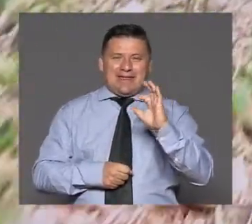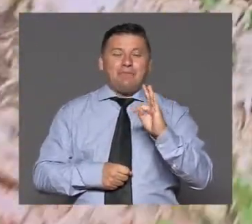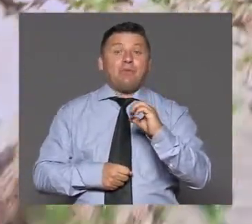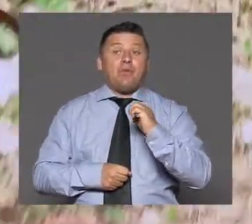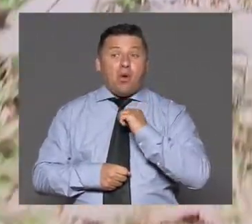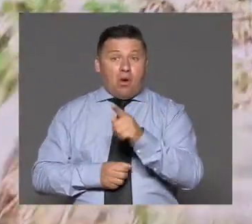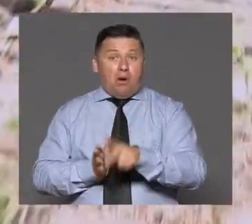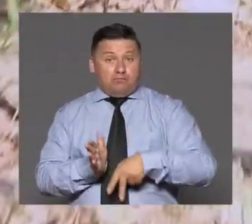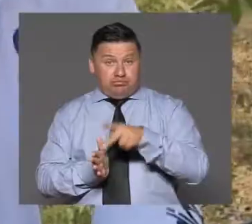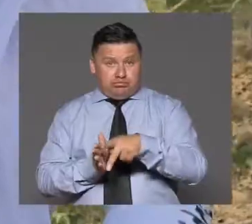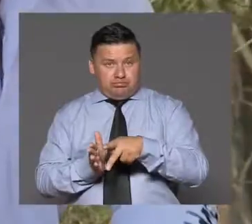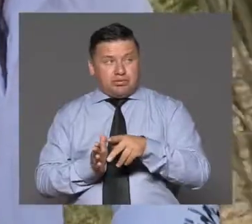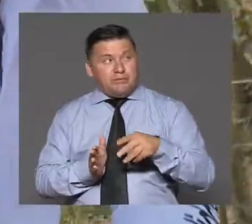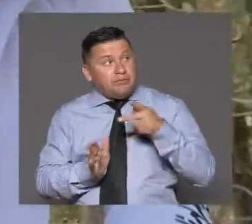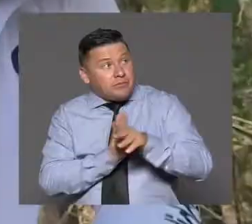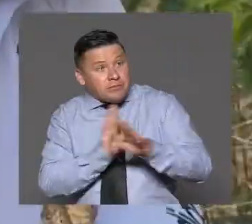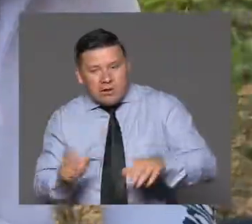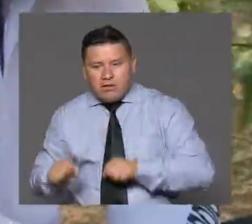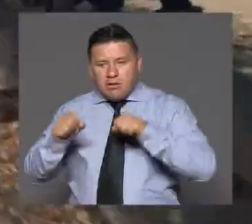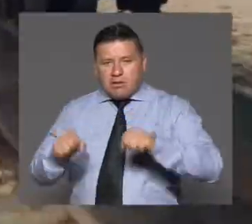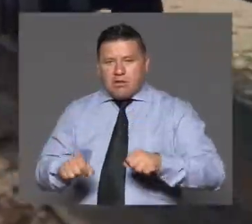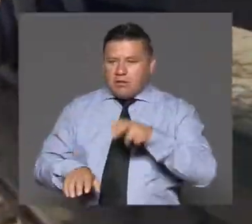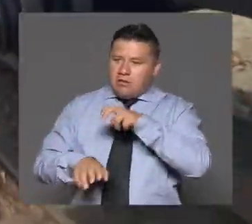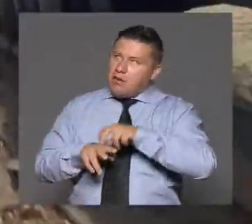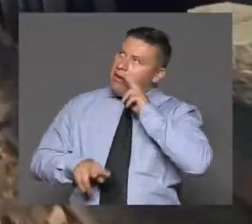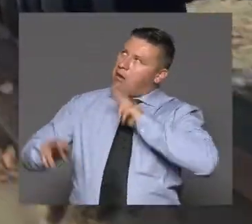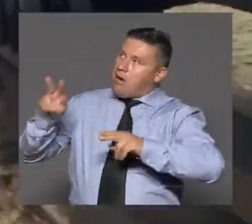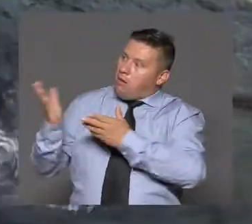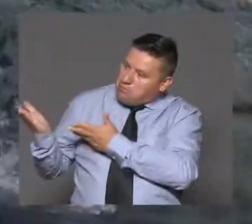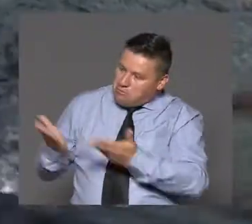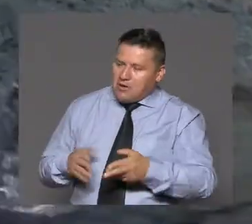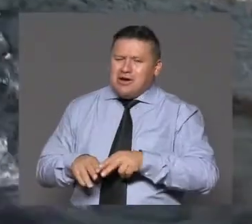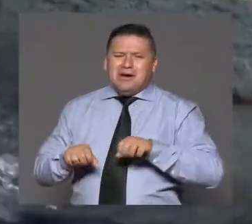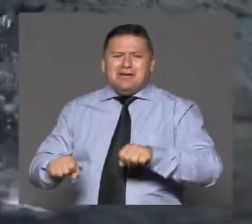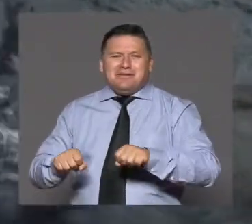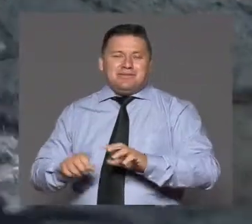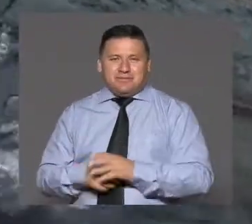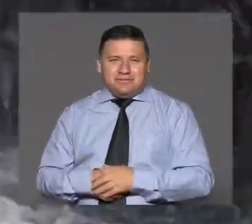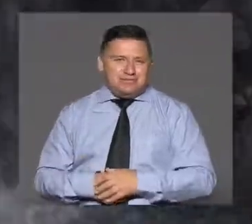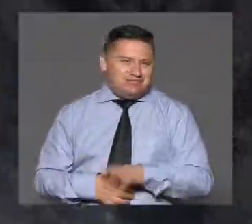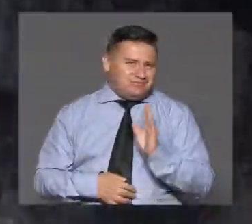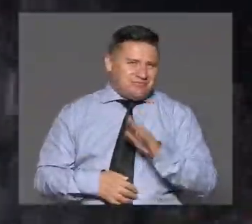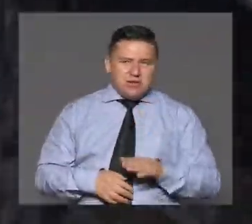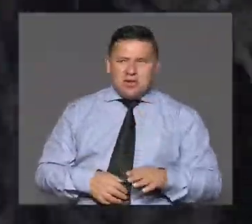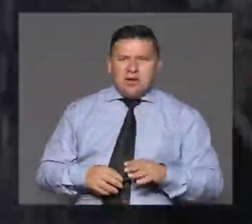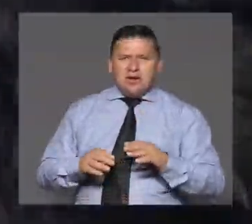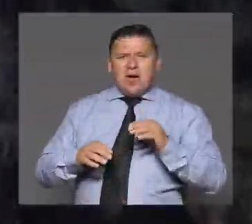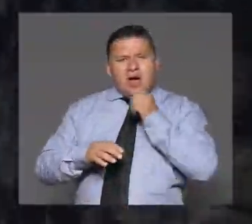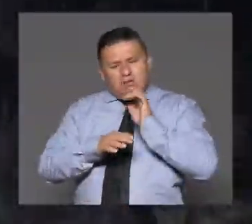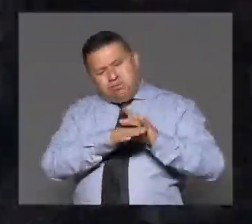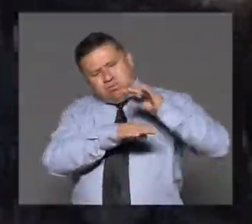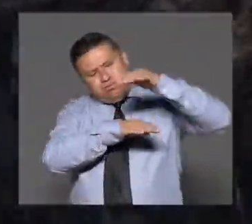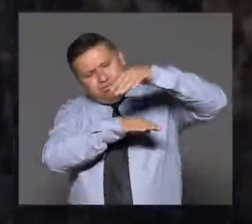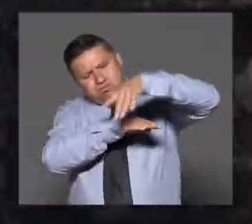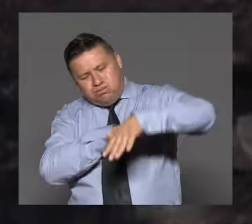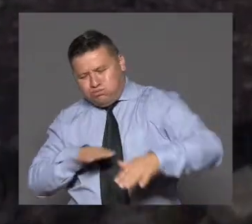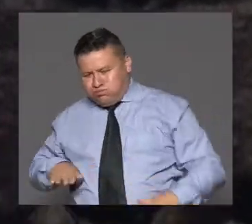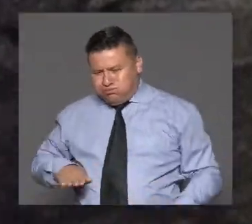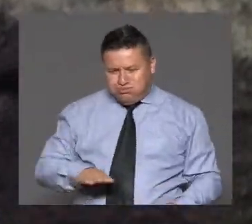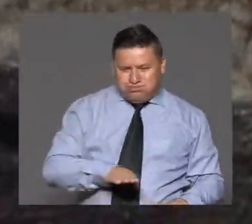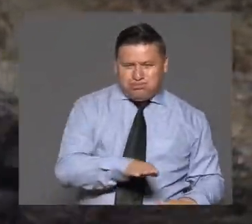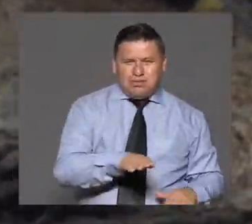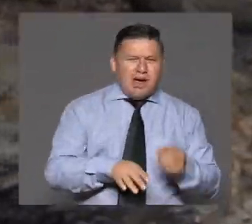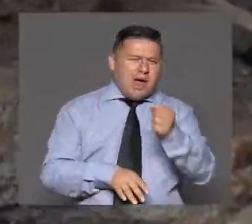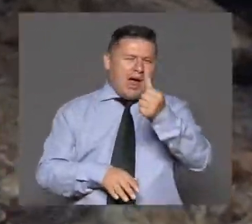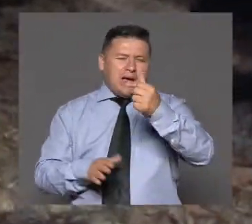existe un carrito de balineras que transporta turistas a los sitios más hermosos del municipio. La Ocatoma, que es una cascada, prácticamente es